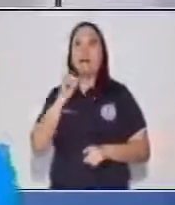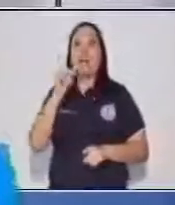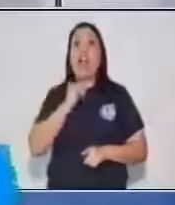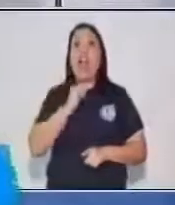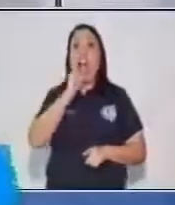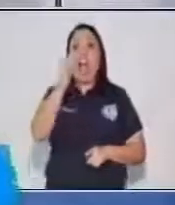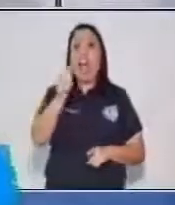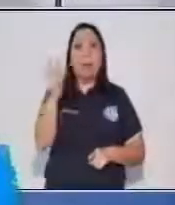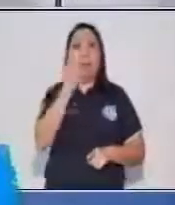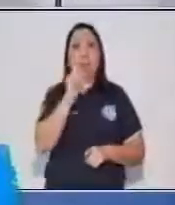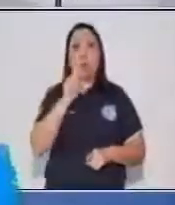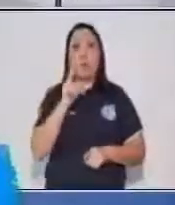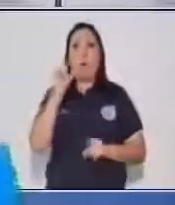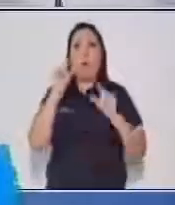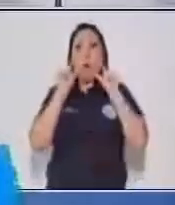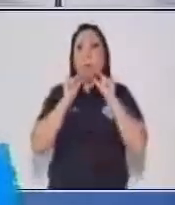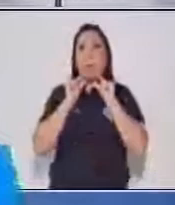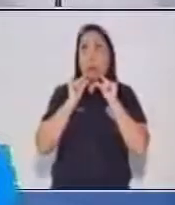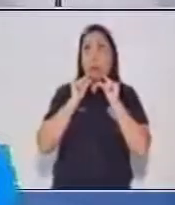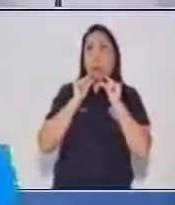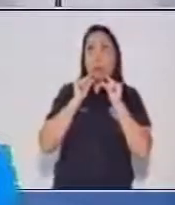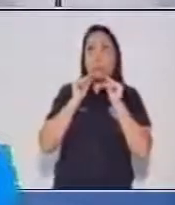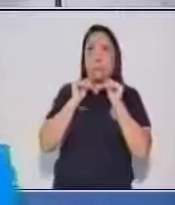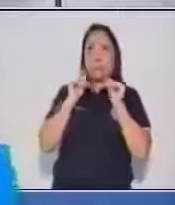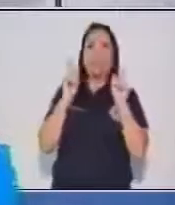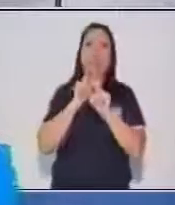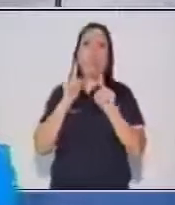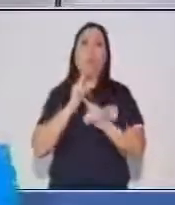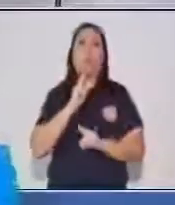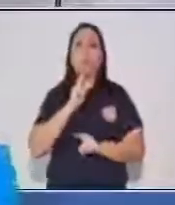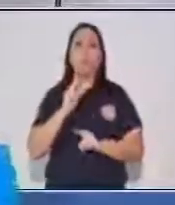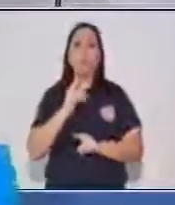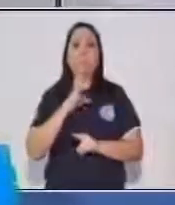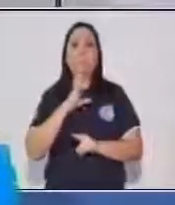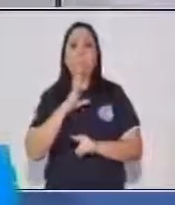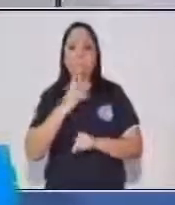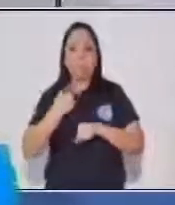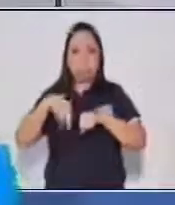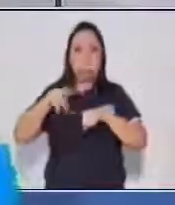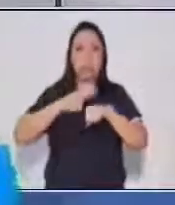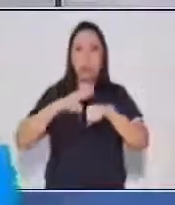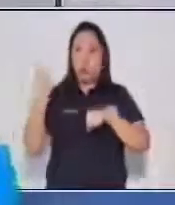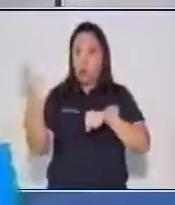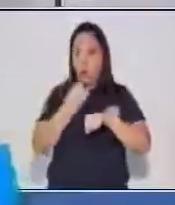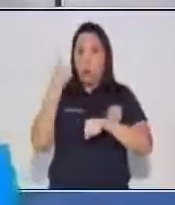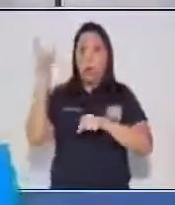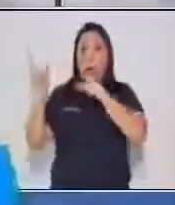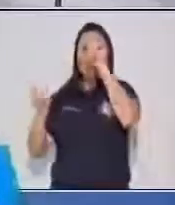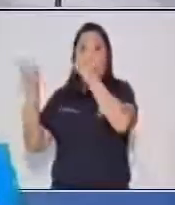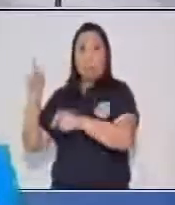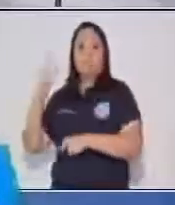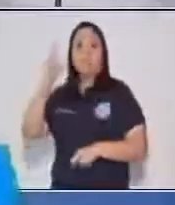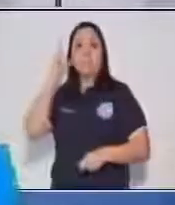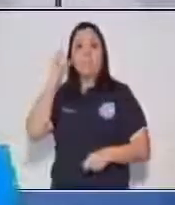pero tampoco vas a hablar en un tono de voz bajo, porque todas las personas te tienen que escuchar.